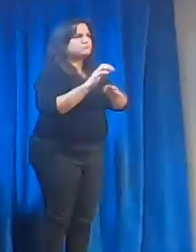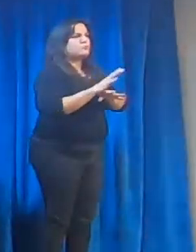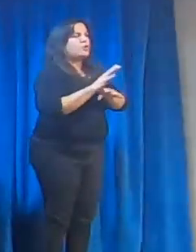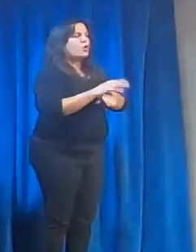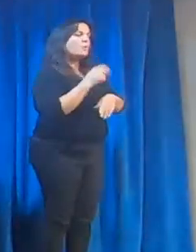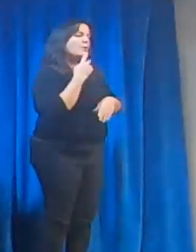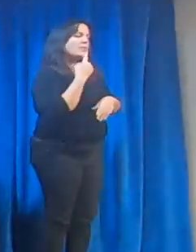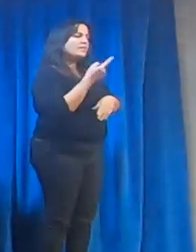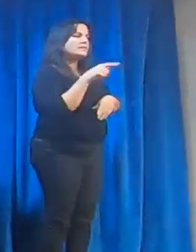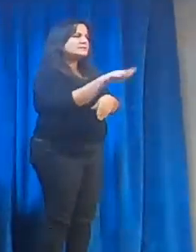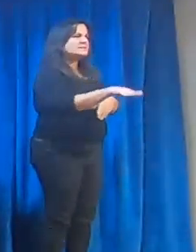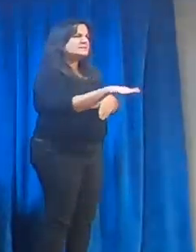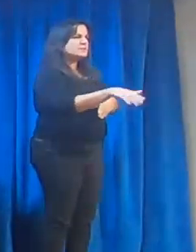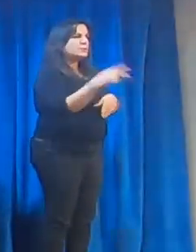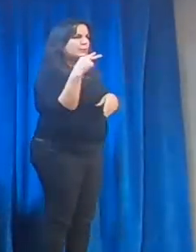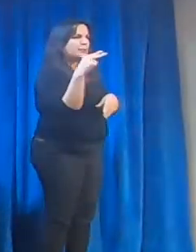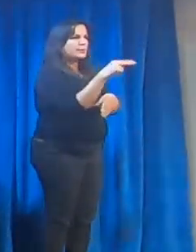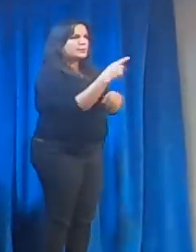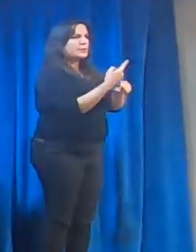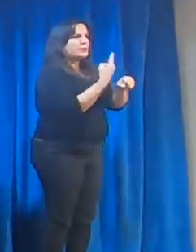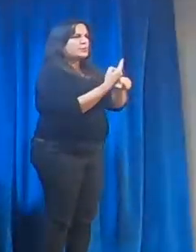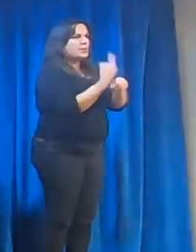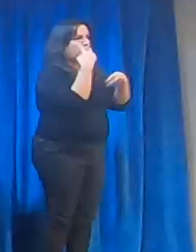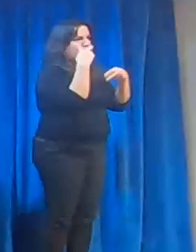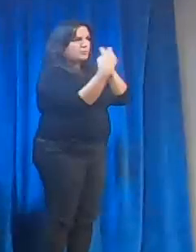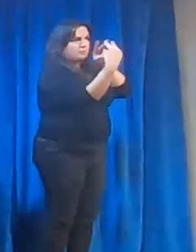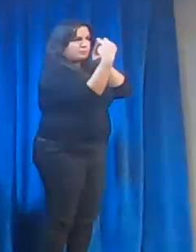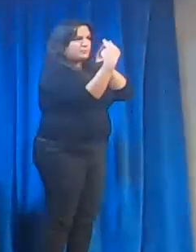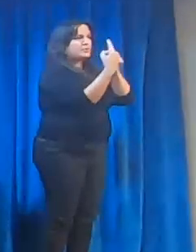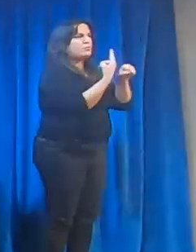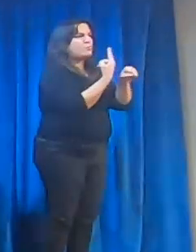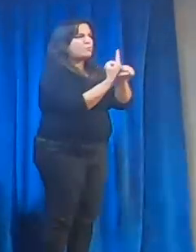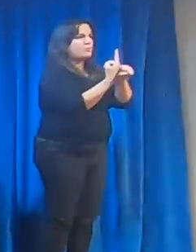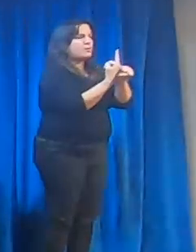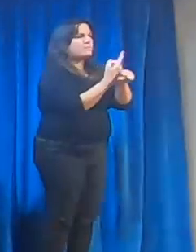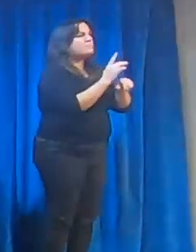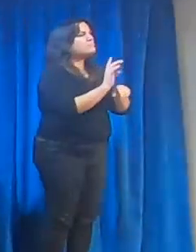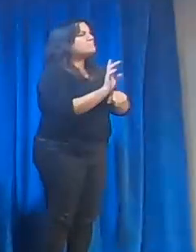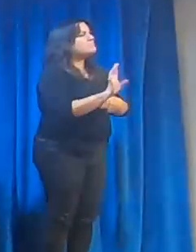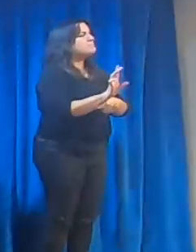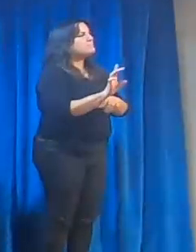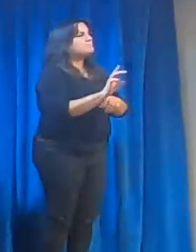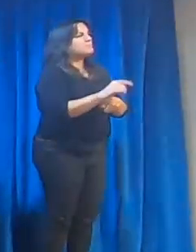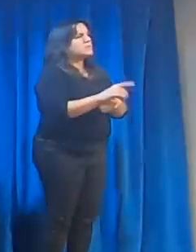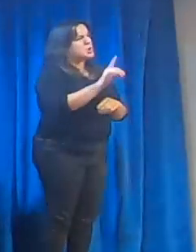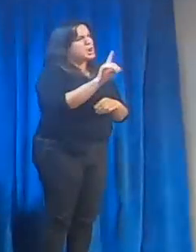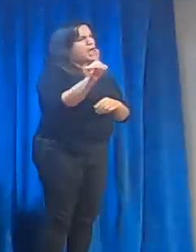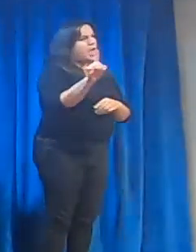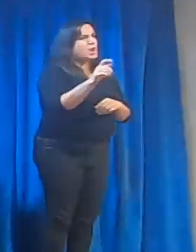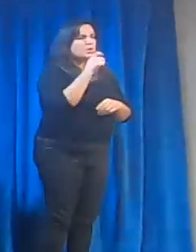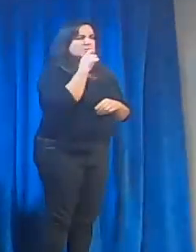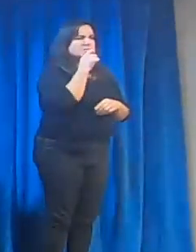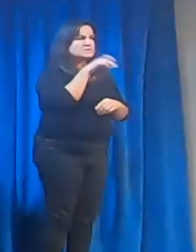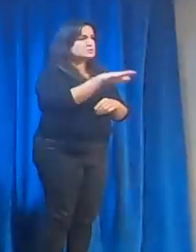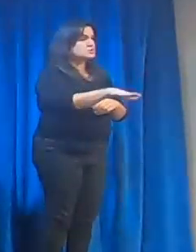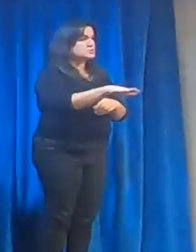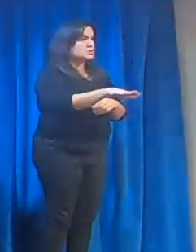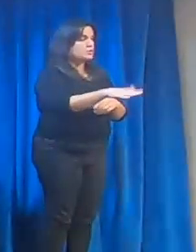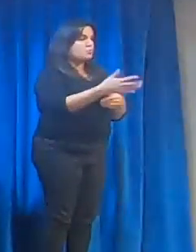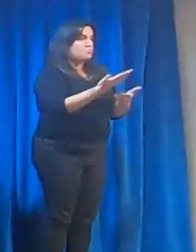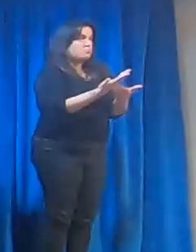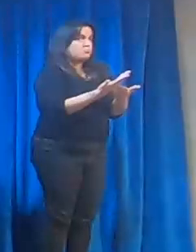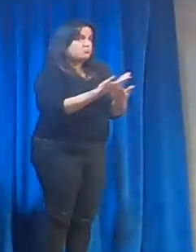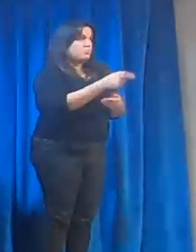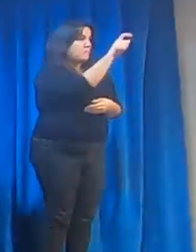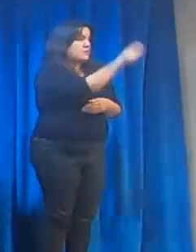no puede mirar a los ojos, ¿no? Y me parece que es raro eso, porque siendo un niño, como una persona